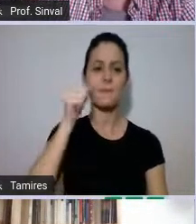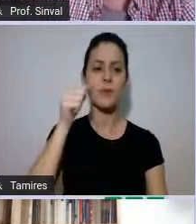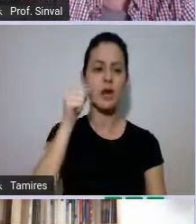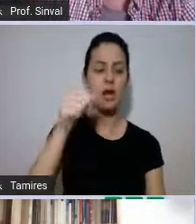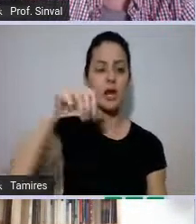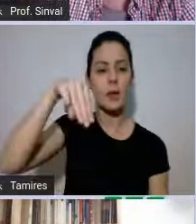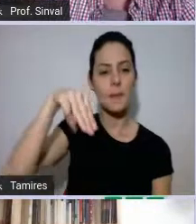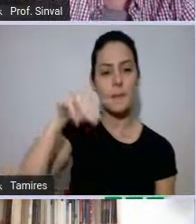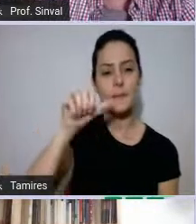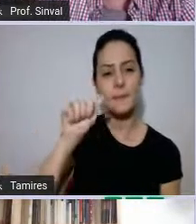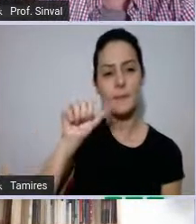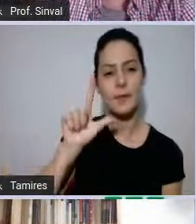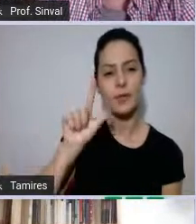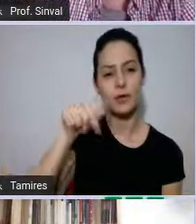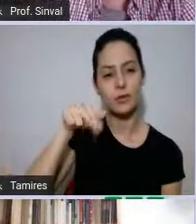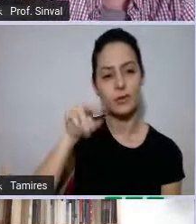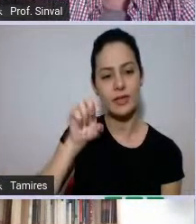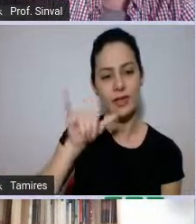Mayahuel,